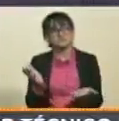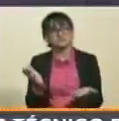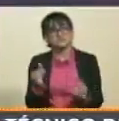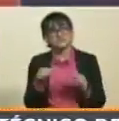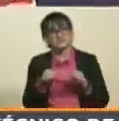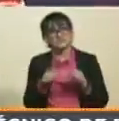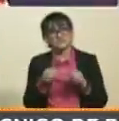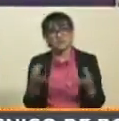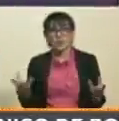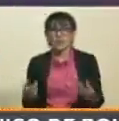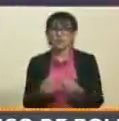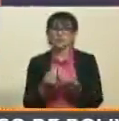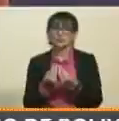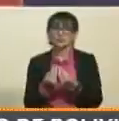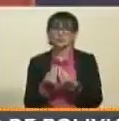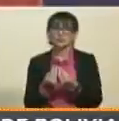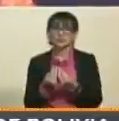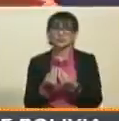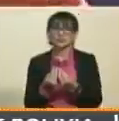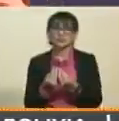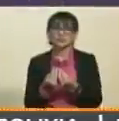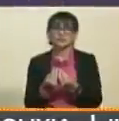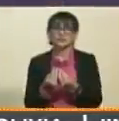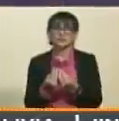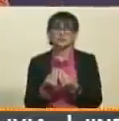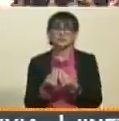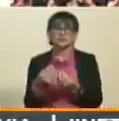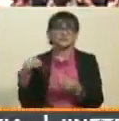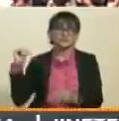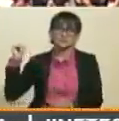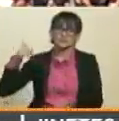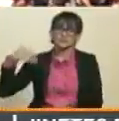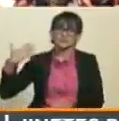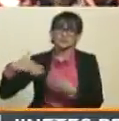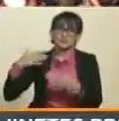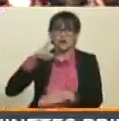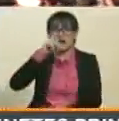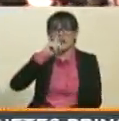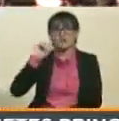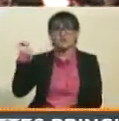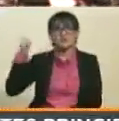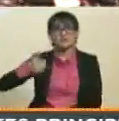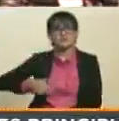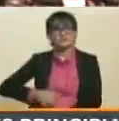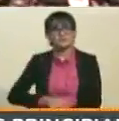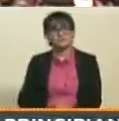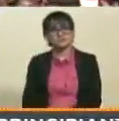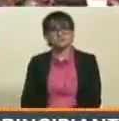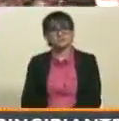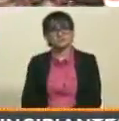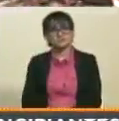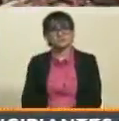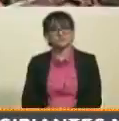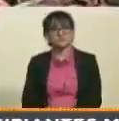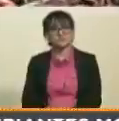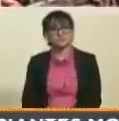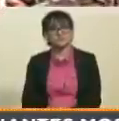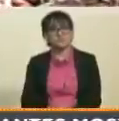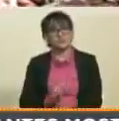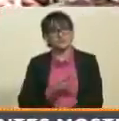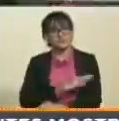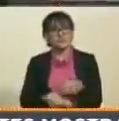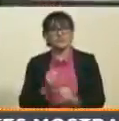sigamos juntos el resto de los años que están por venir y para que nos concentremos con mucha